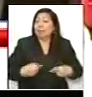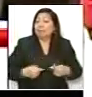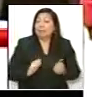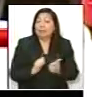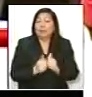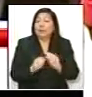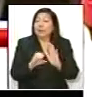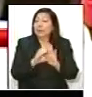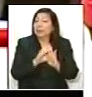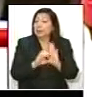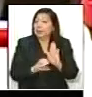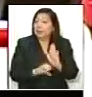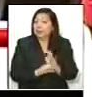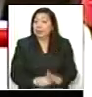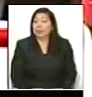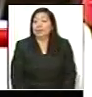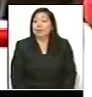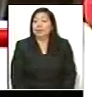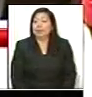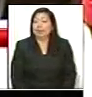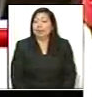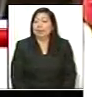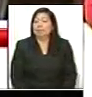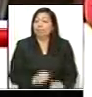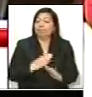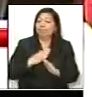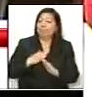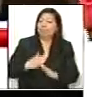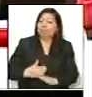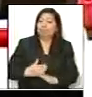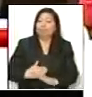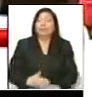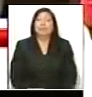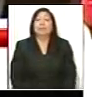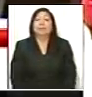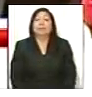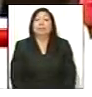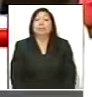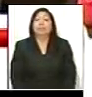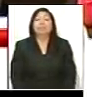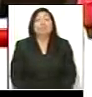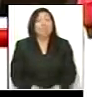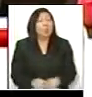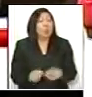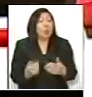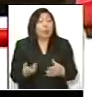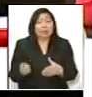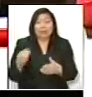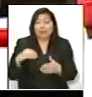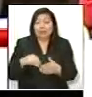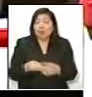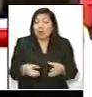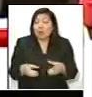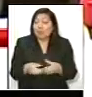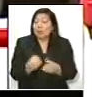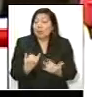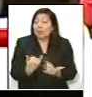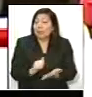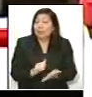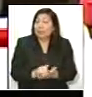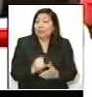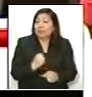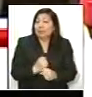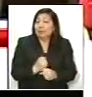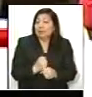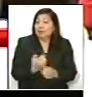reforma constitucional. Así que rechazamos, y creo que lo va a rechazar cualquier integrante de esta comisión que está trabajando,